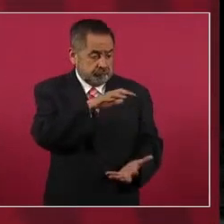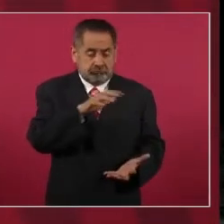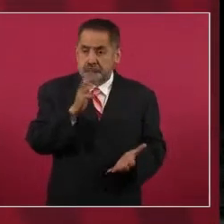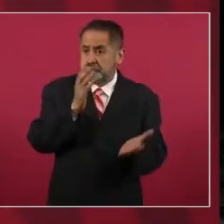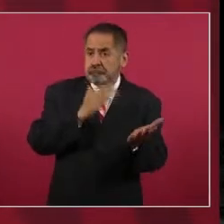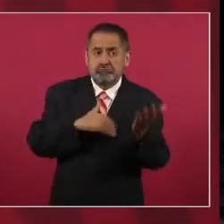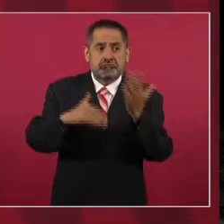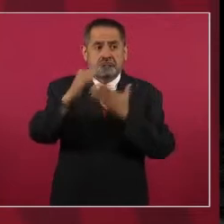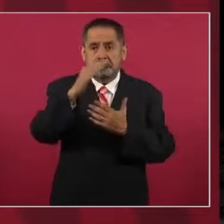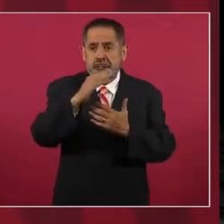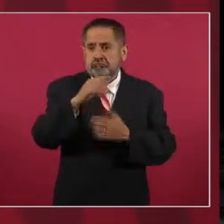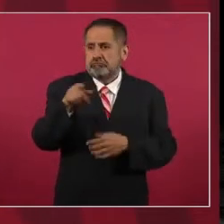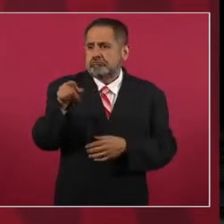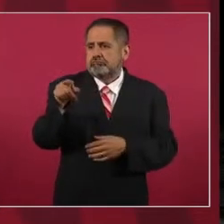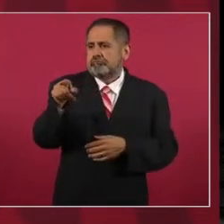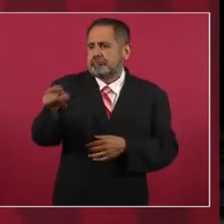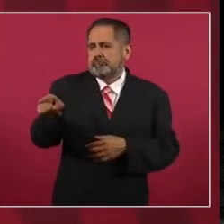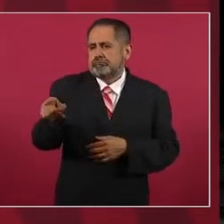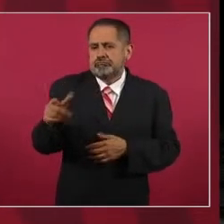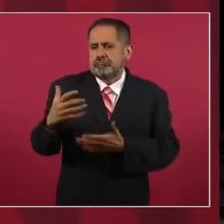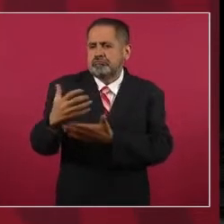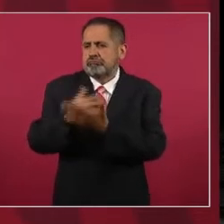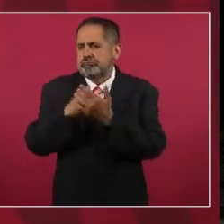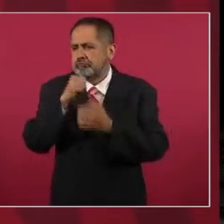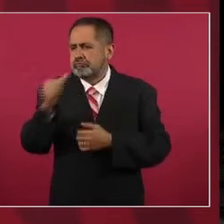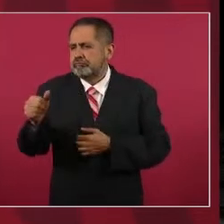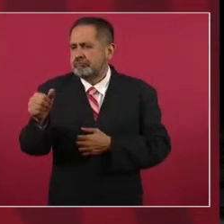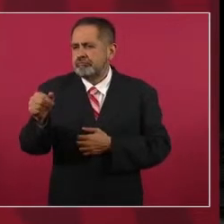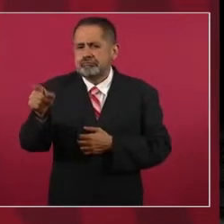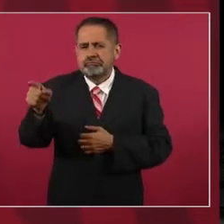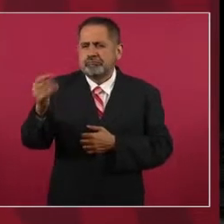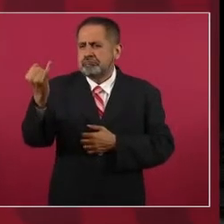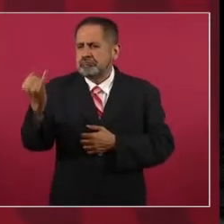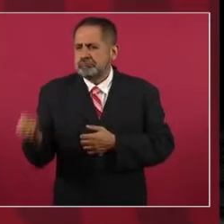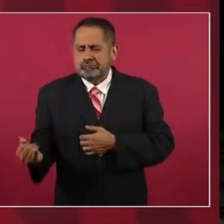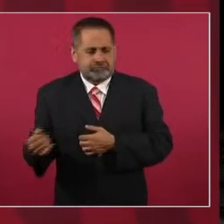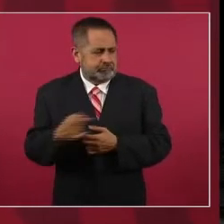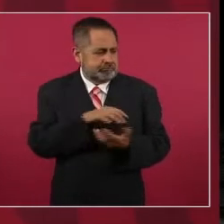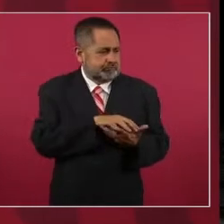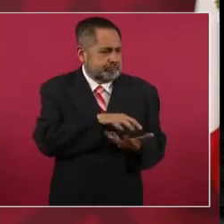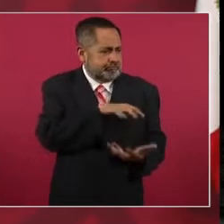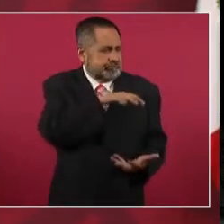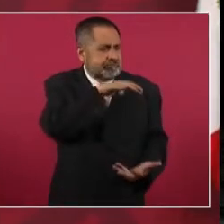porque tú te quedas flaco y ellos aumentan de peso